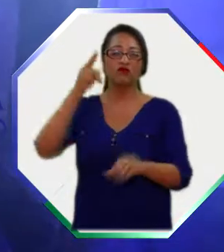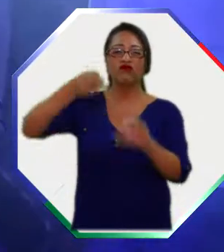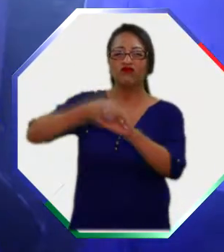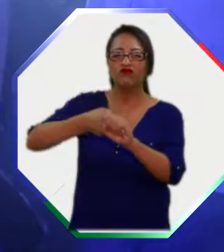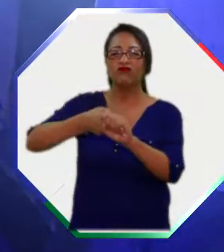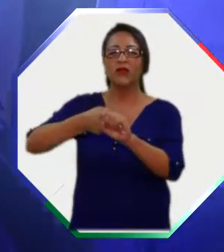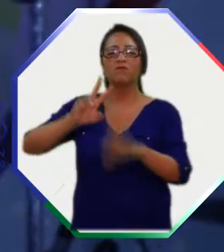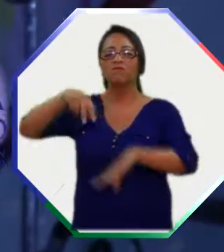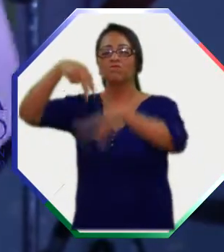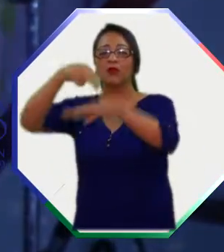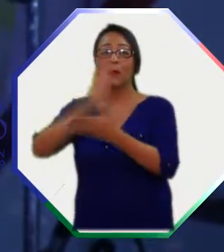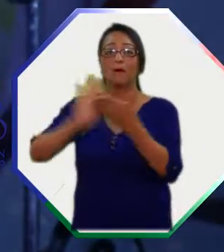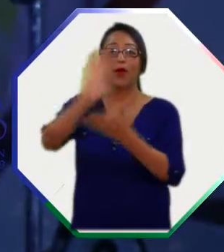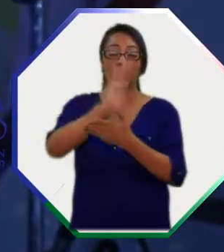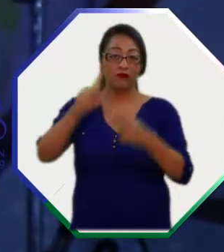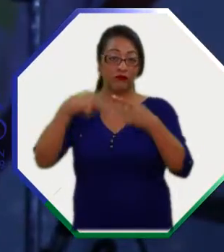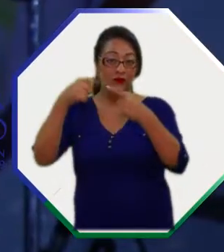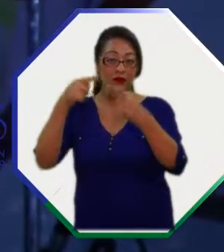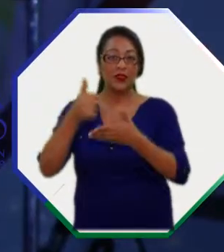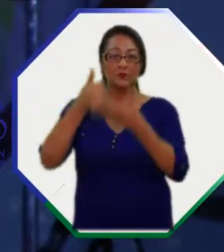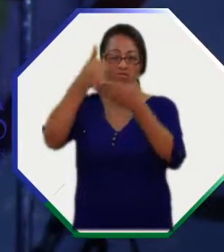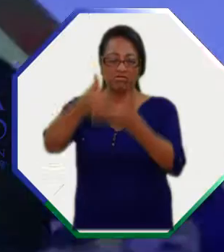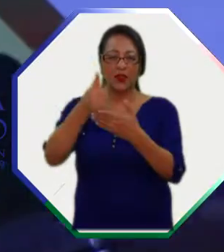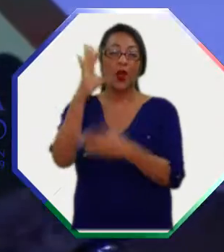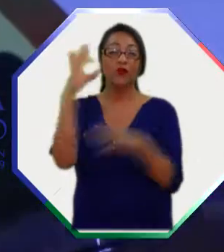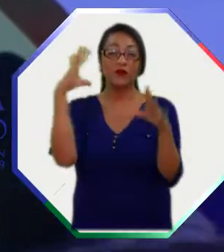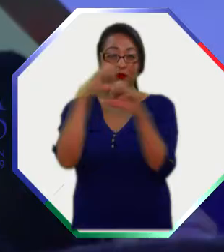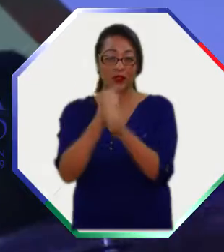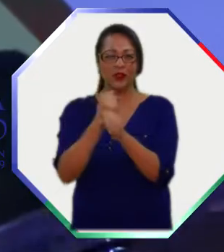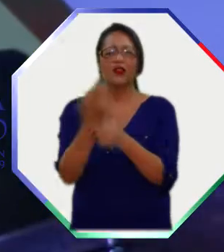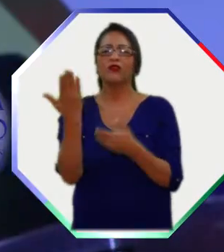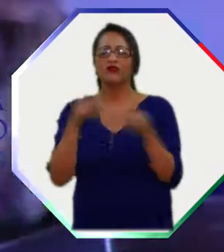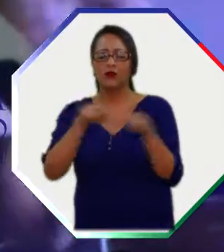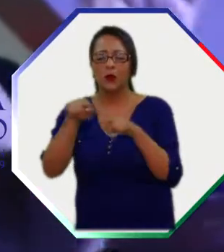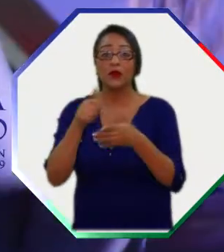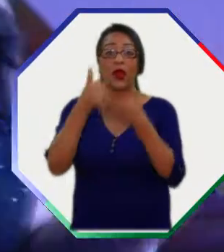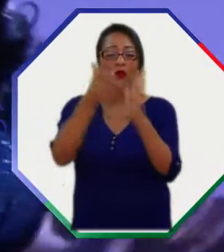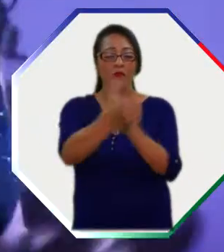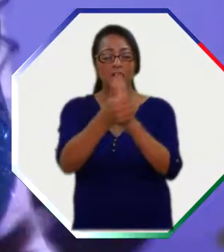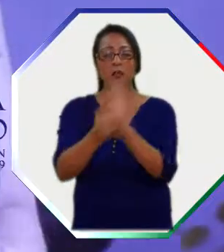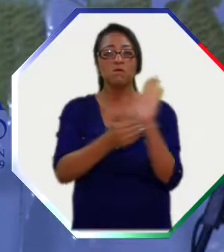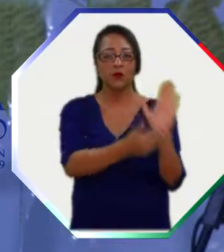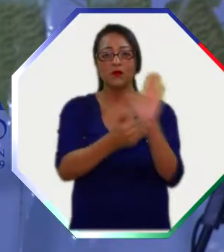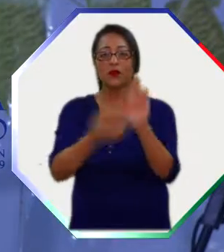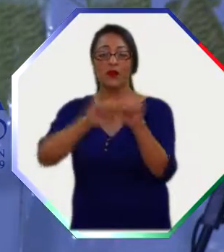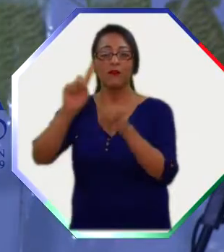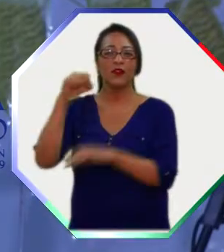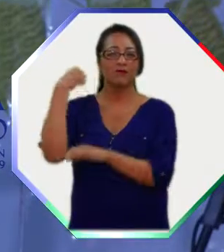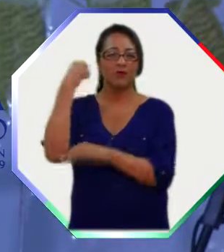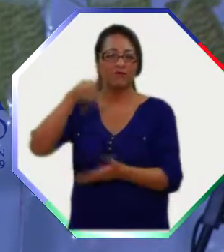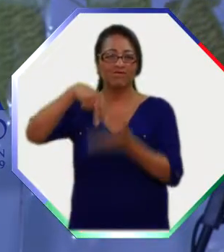artistas locales se realizará en el barrio San Juan a las 20 horas. Este concurso, donde se refleja el talento y la entrega de los